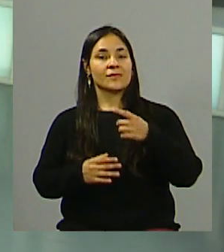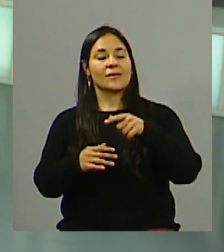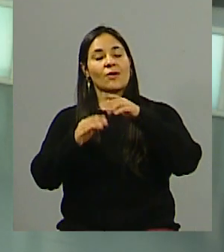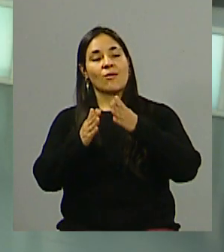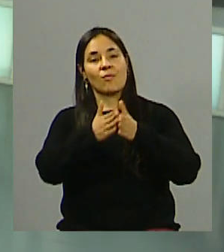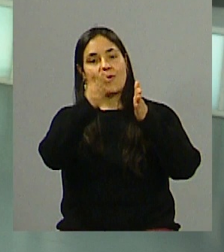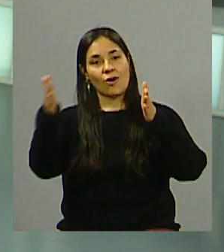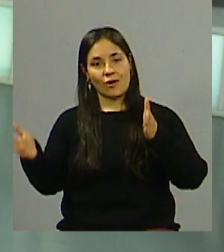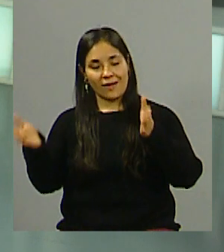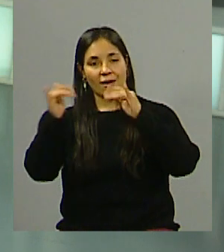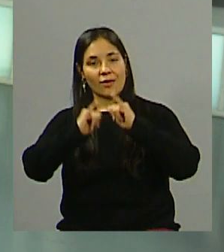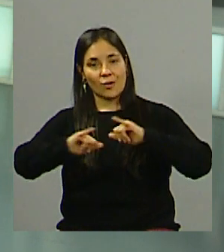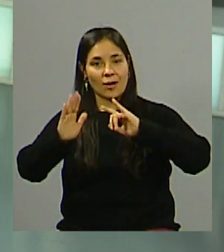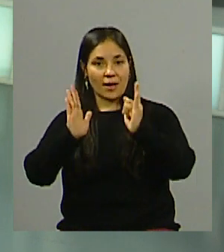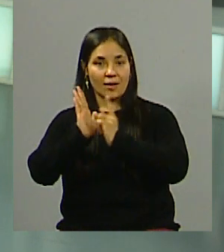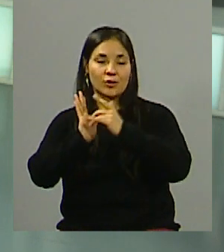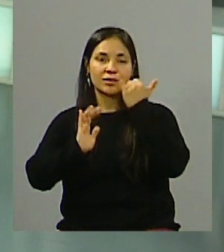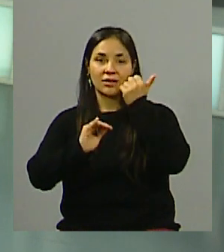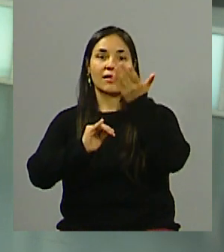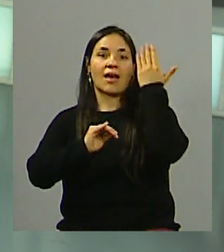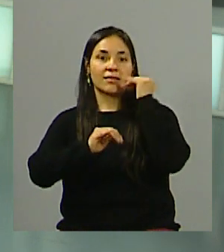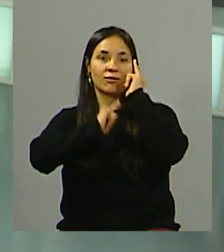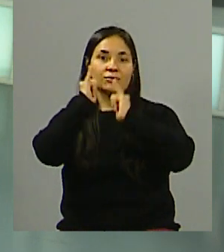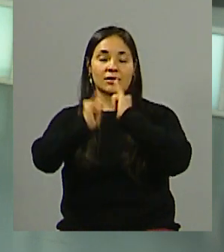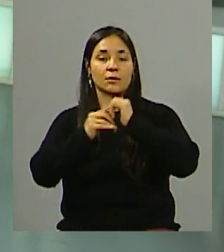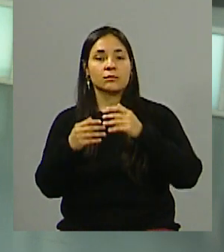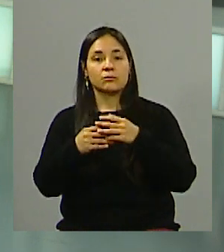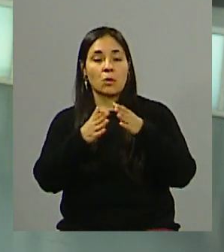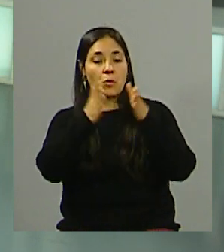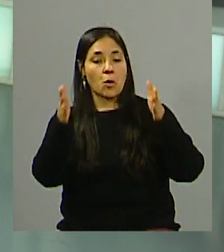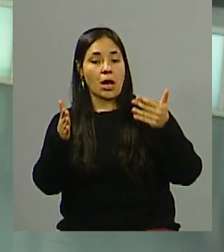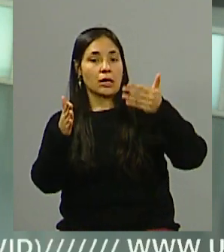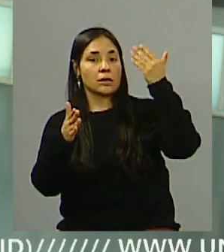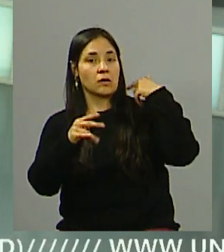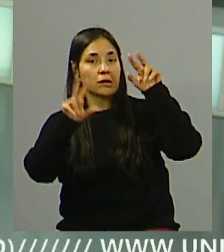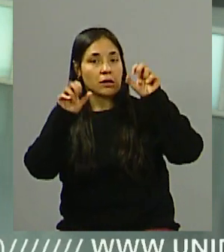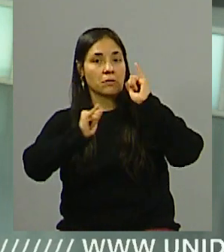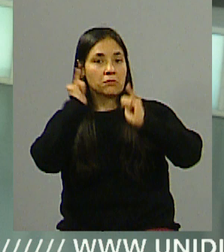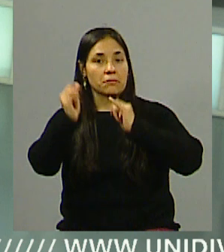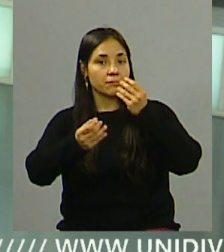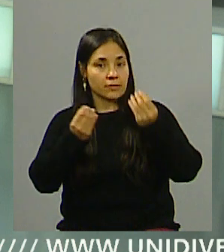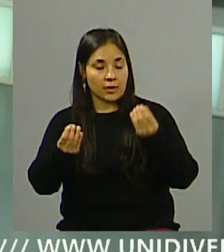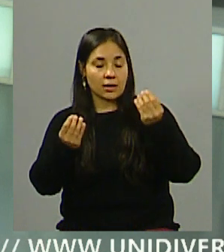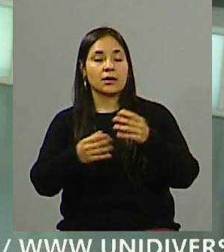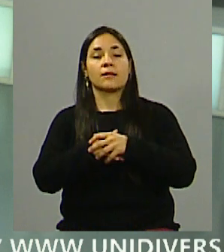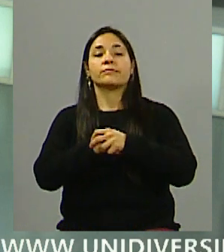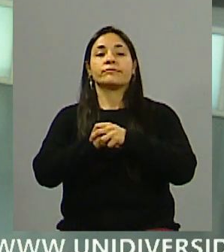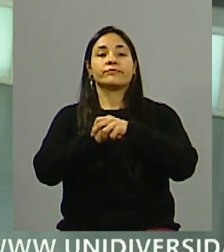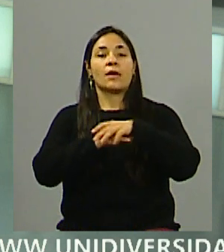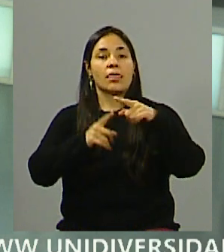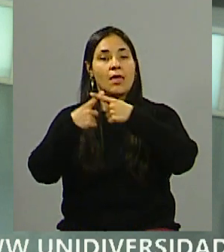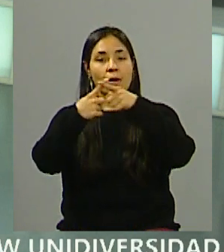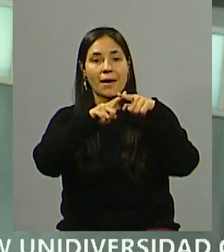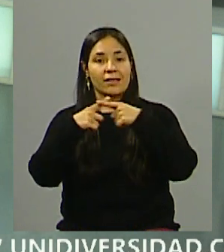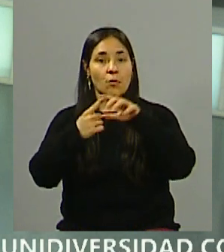de apuntes, lo habíamos adelantado, hablábamos en el bloque anterior sobre el debate provincial con los candidatos a gobernador, pero se